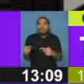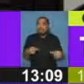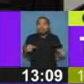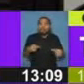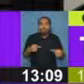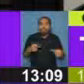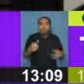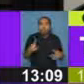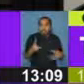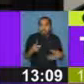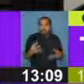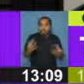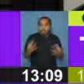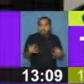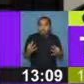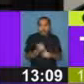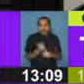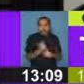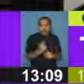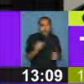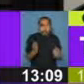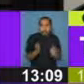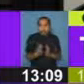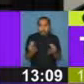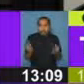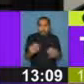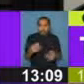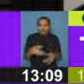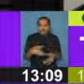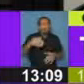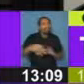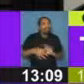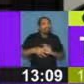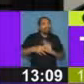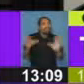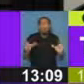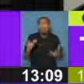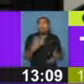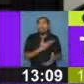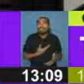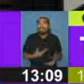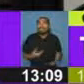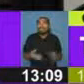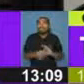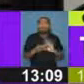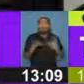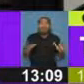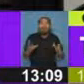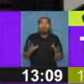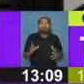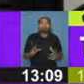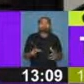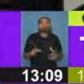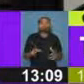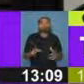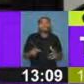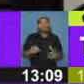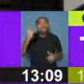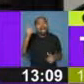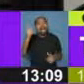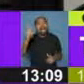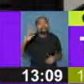es la democracia se gana se pierde y se continúa con la gestión y hay que estar siempre aún